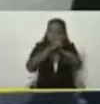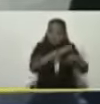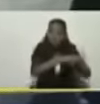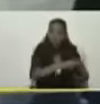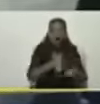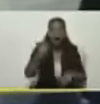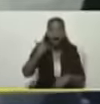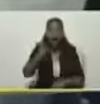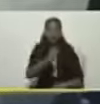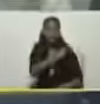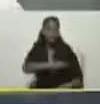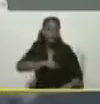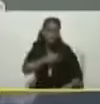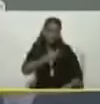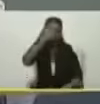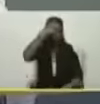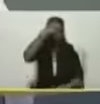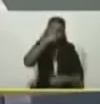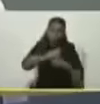Tengo una misión que cumplir,